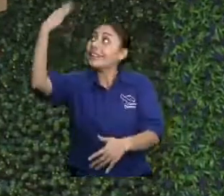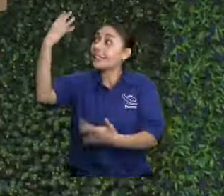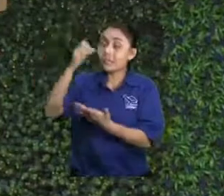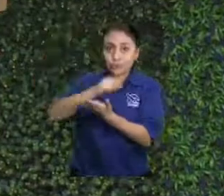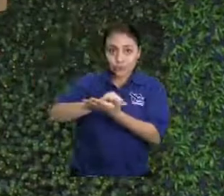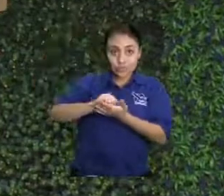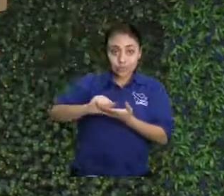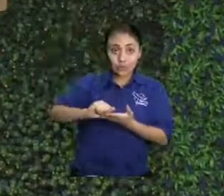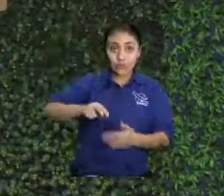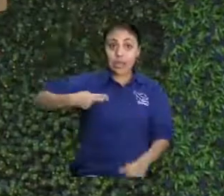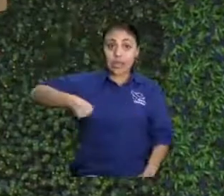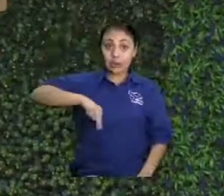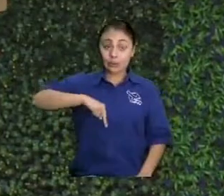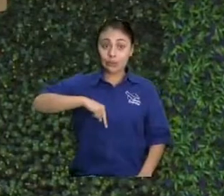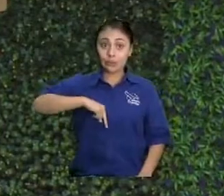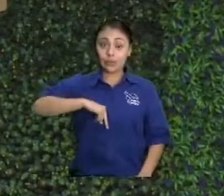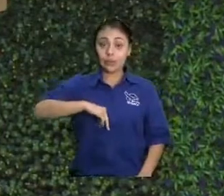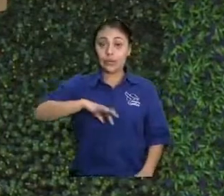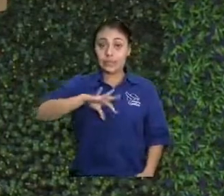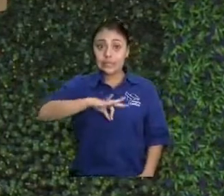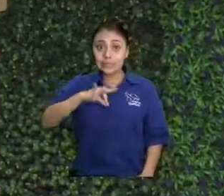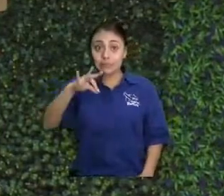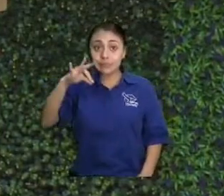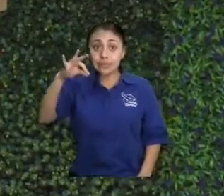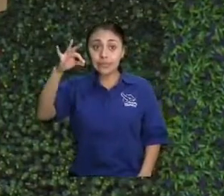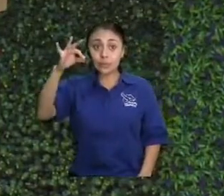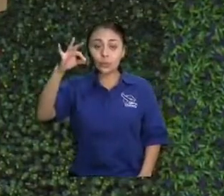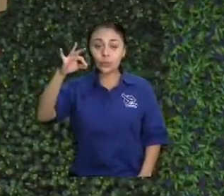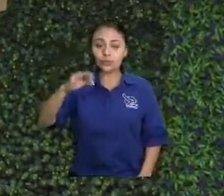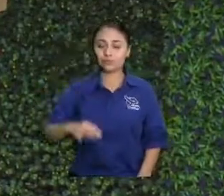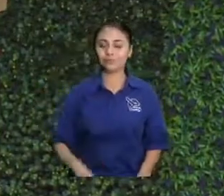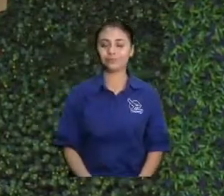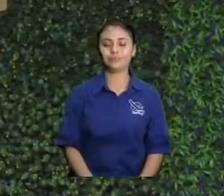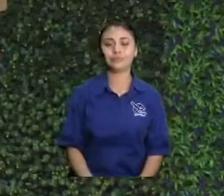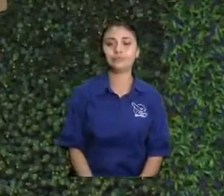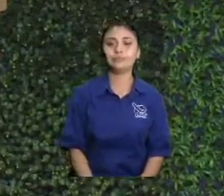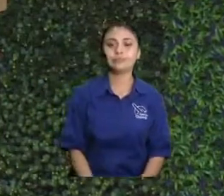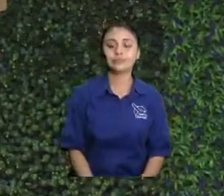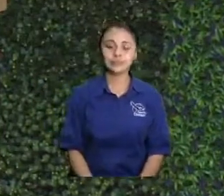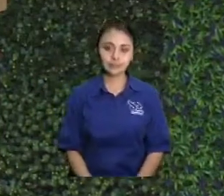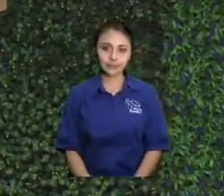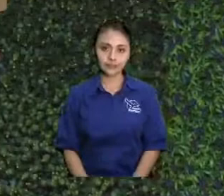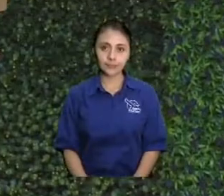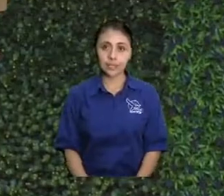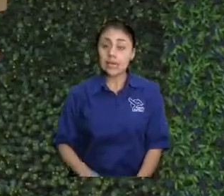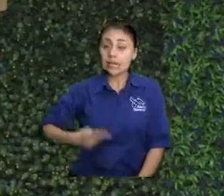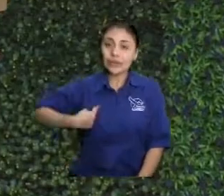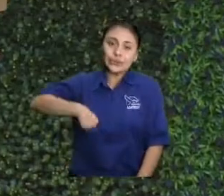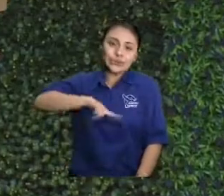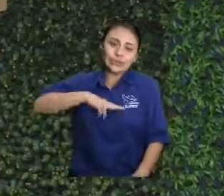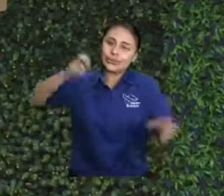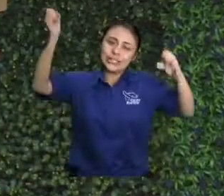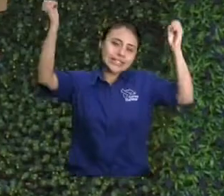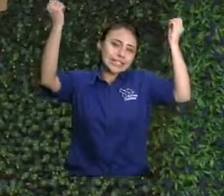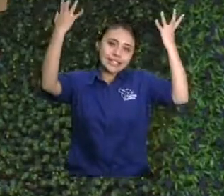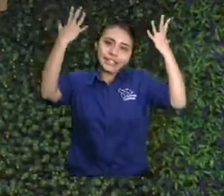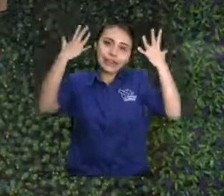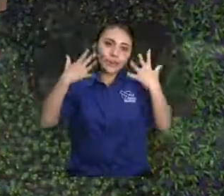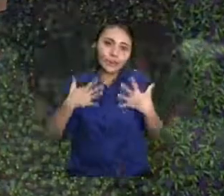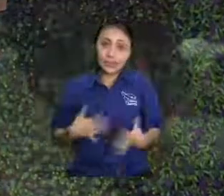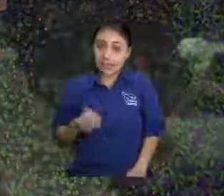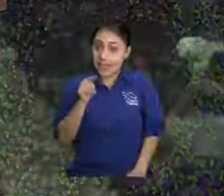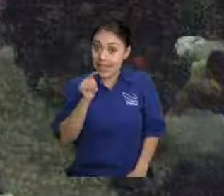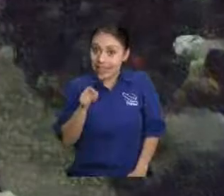nuestro espíritu, el agua de vida, la tierra de los vivientes, ¿verdad? Y somos salpicados. Y ese